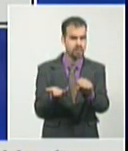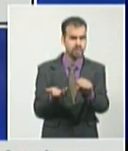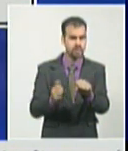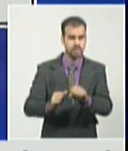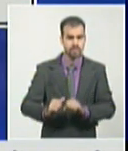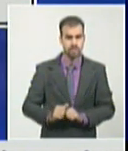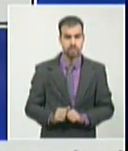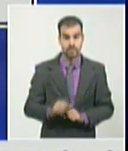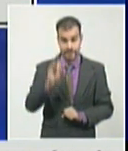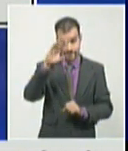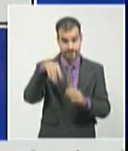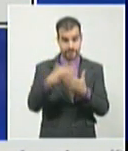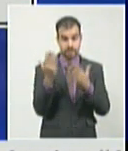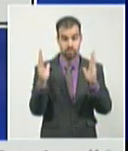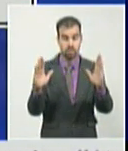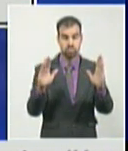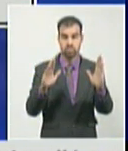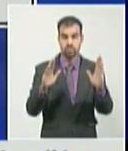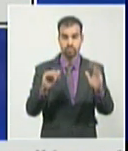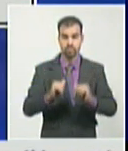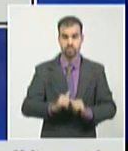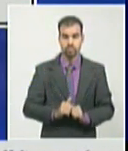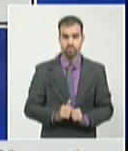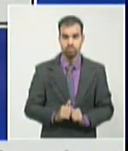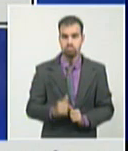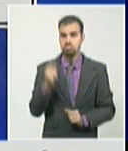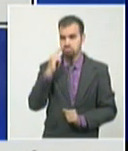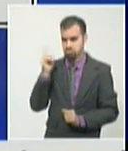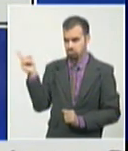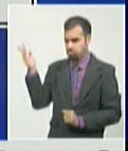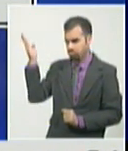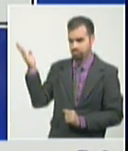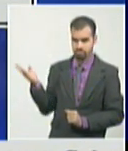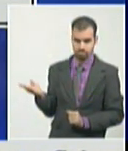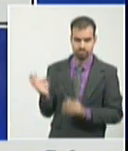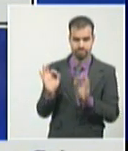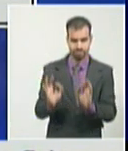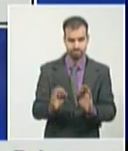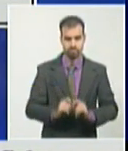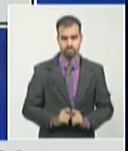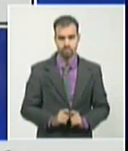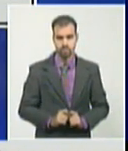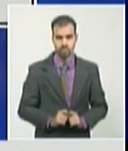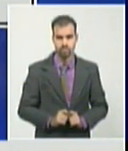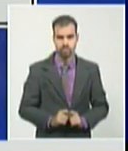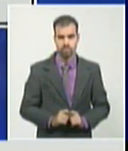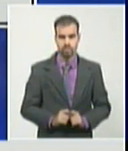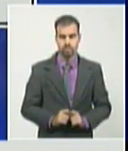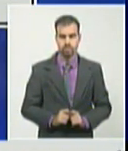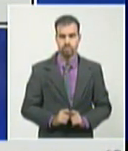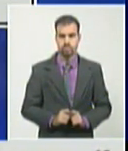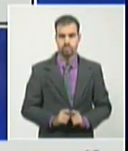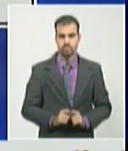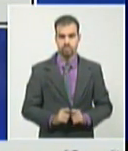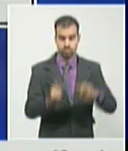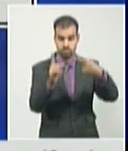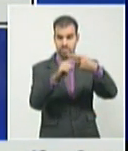últimos 15 días hay ustedes lo tienen el municipio de santiago de cuba con